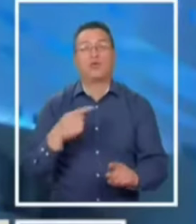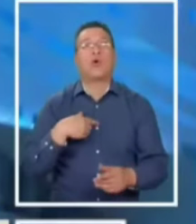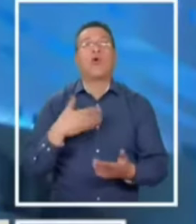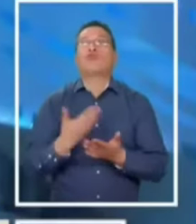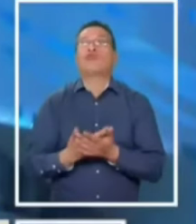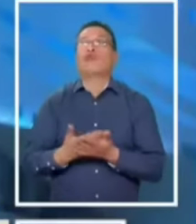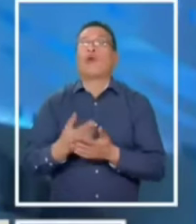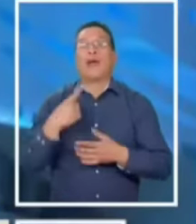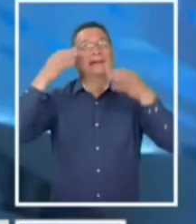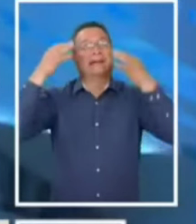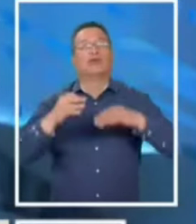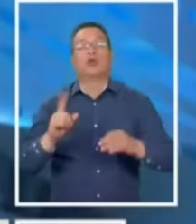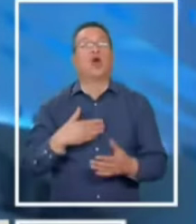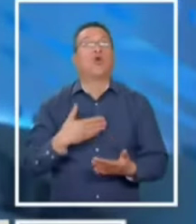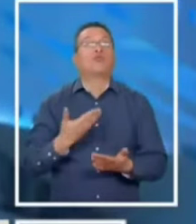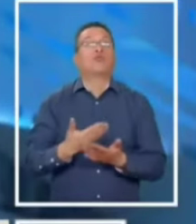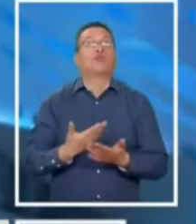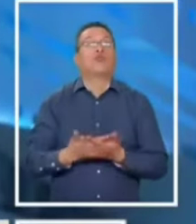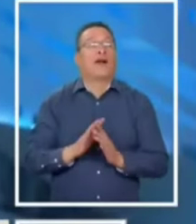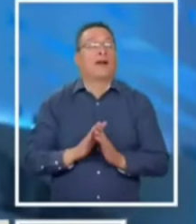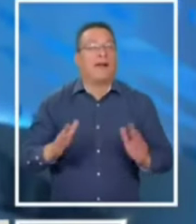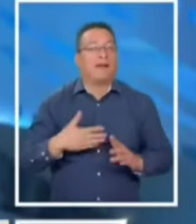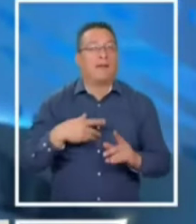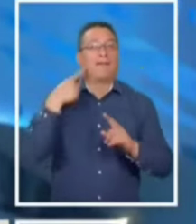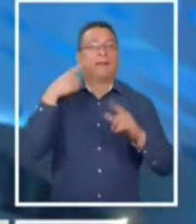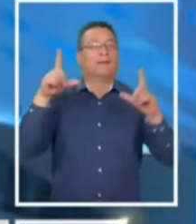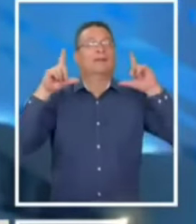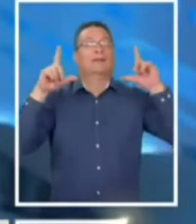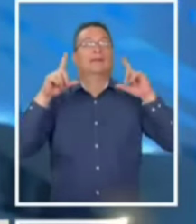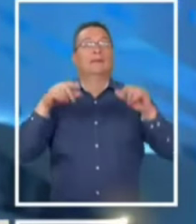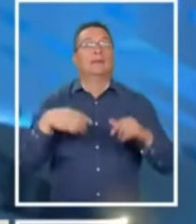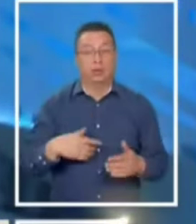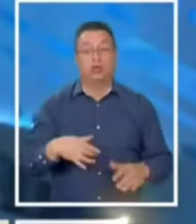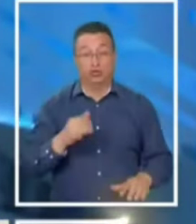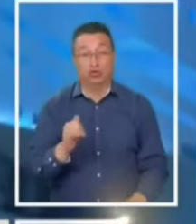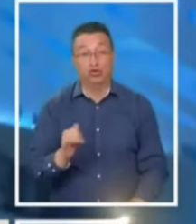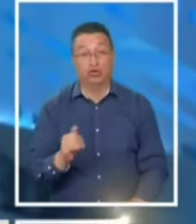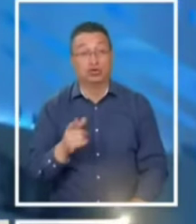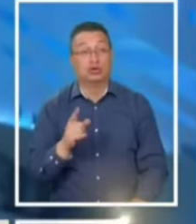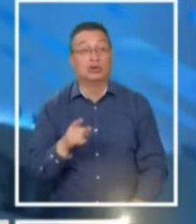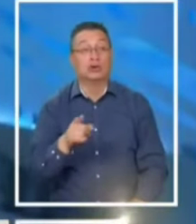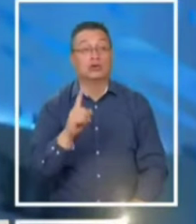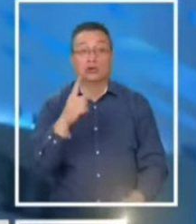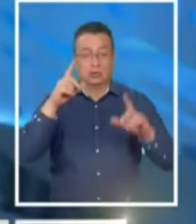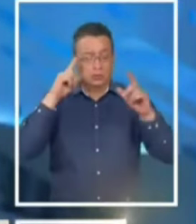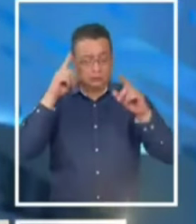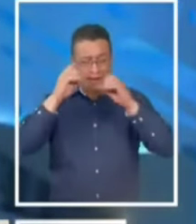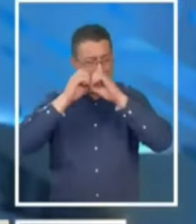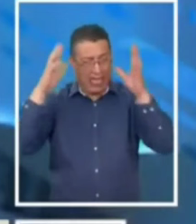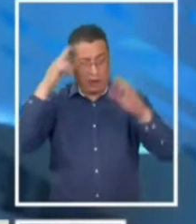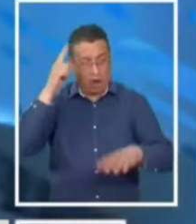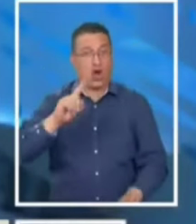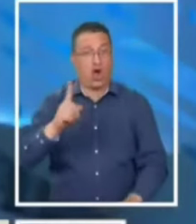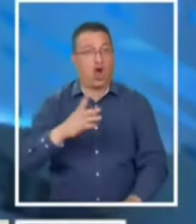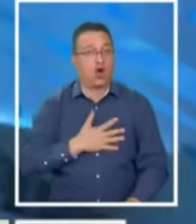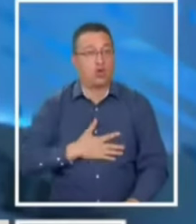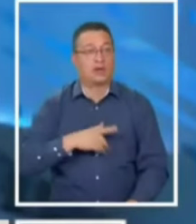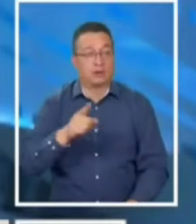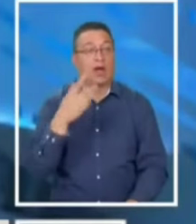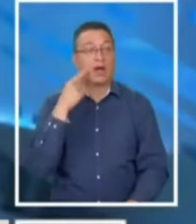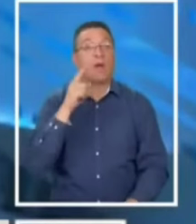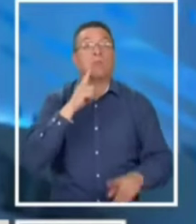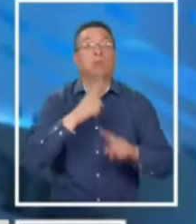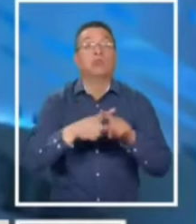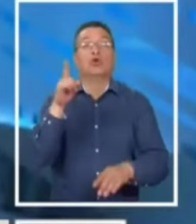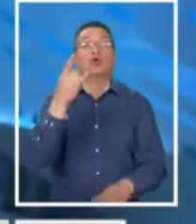conveniencia en el fondo lo que están haciendo usted intenciones Sí ellos no tienen convicción y es cosa de ver a quién